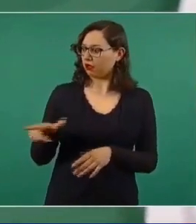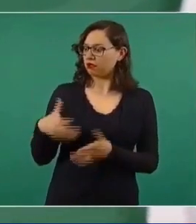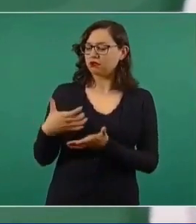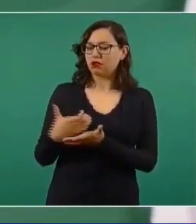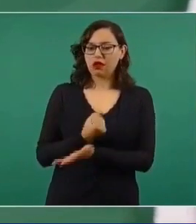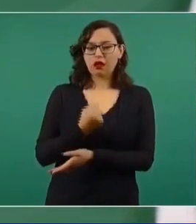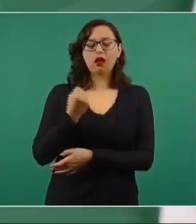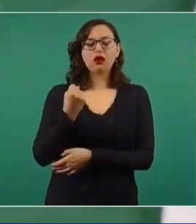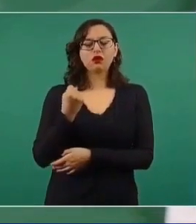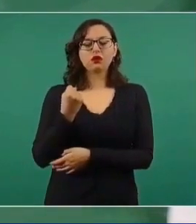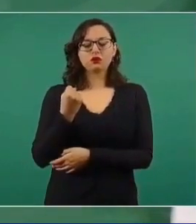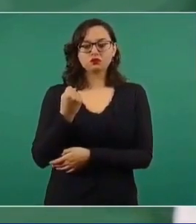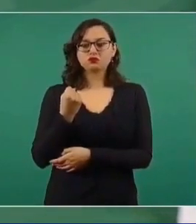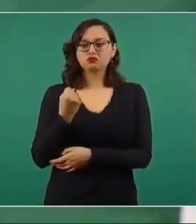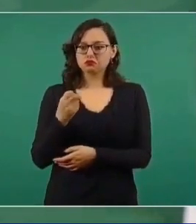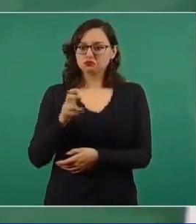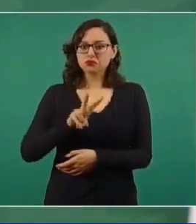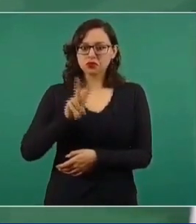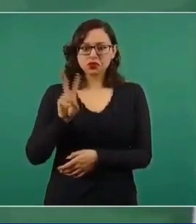Bueno,